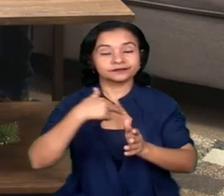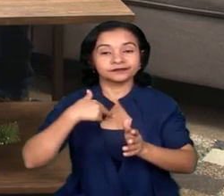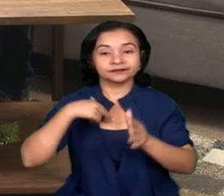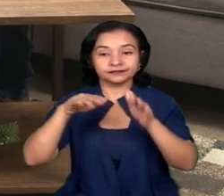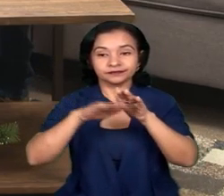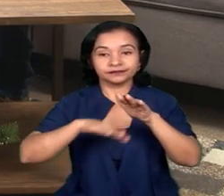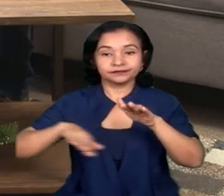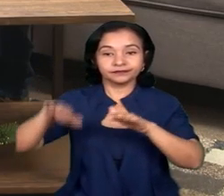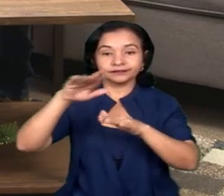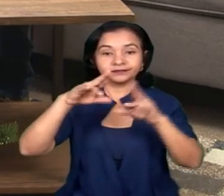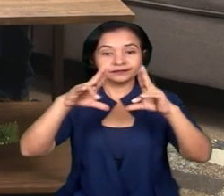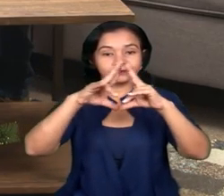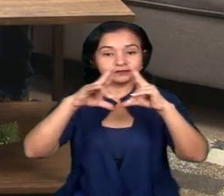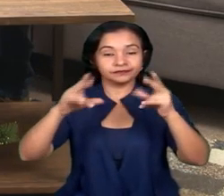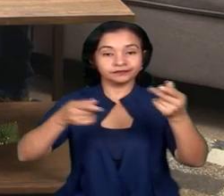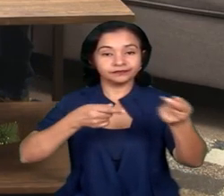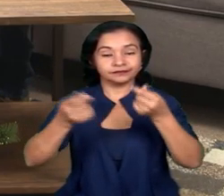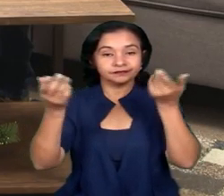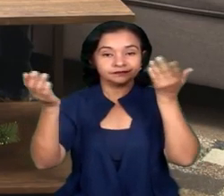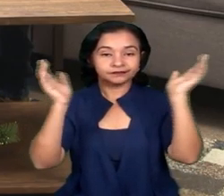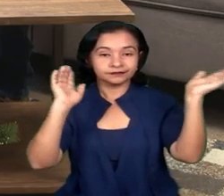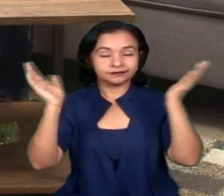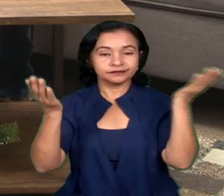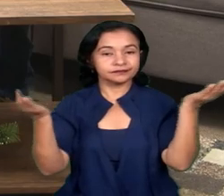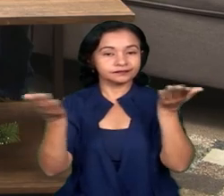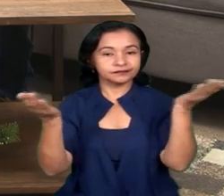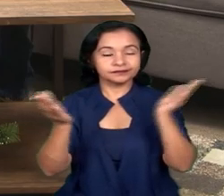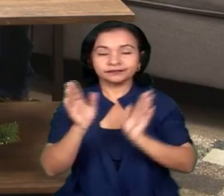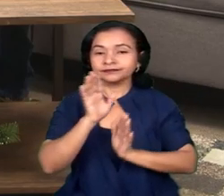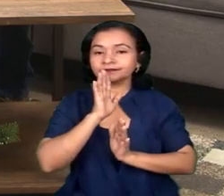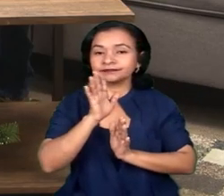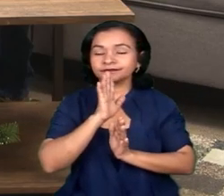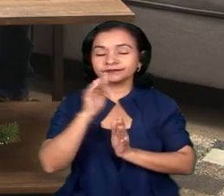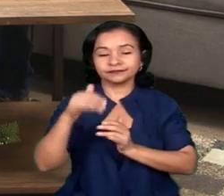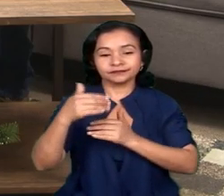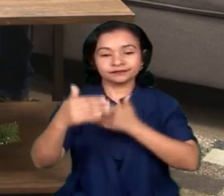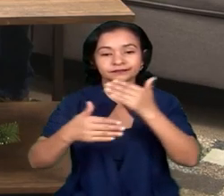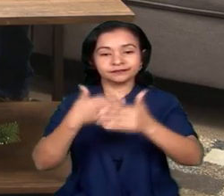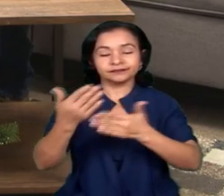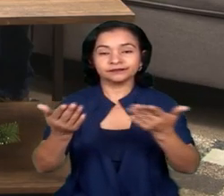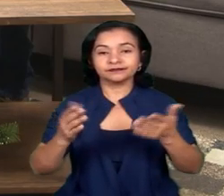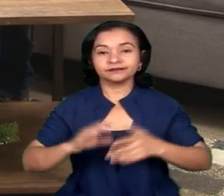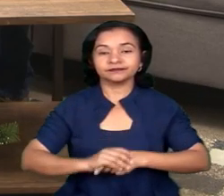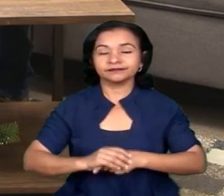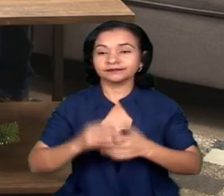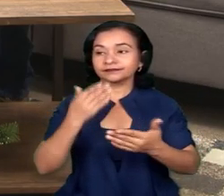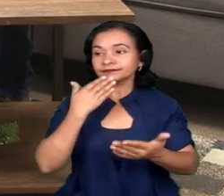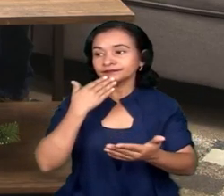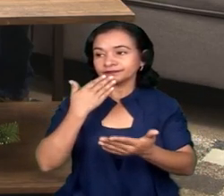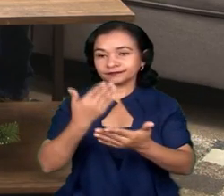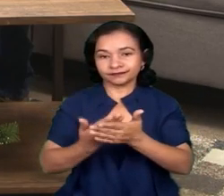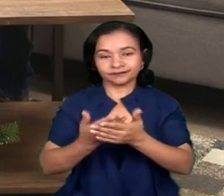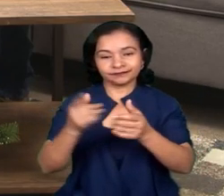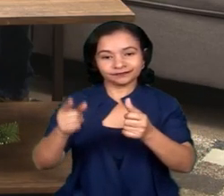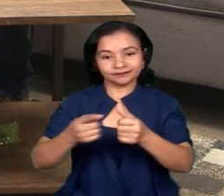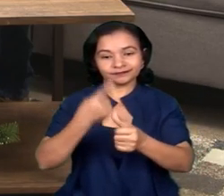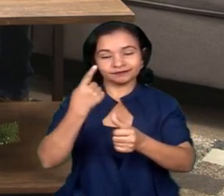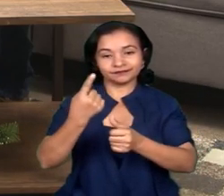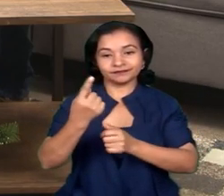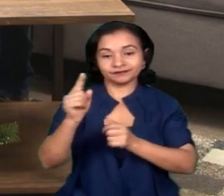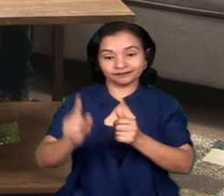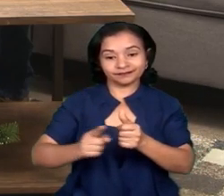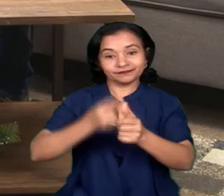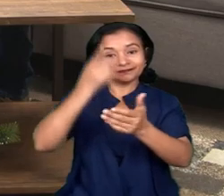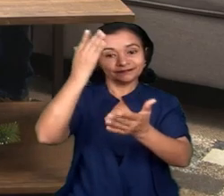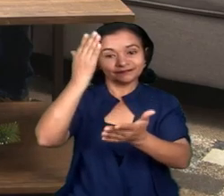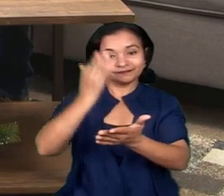más dinámico de nuestro país, el comercio. ¿Cómo vamos conversando dentro de este proceso? Bueno, gracias primeramente por la oportunidad, por primera vez, de